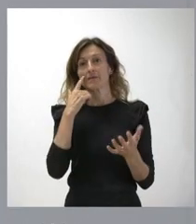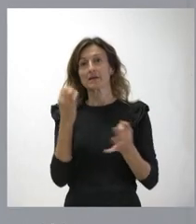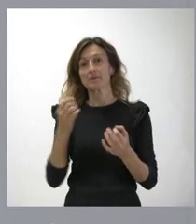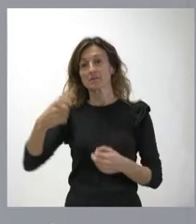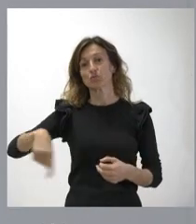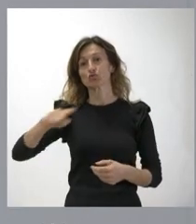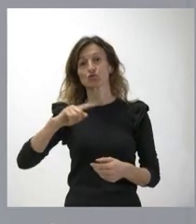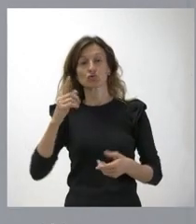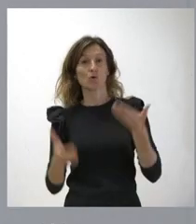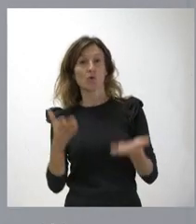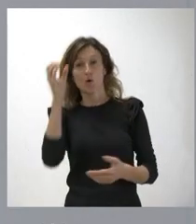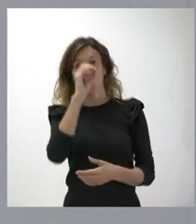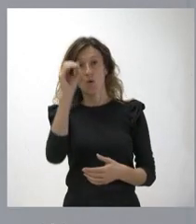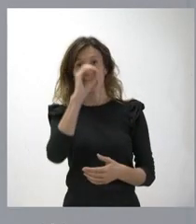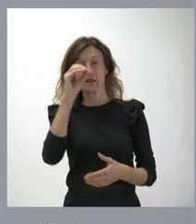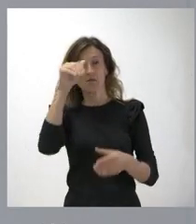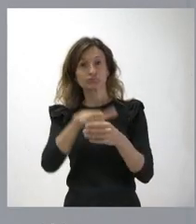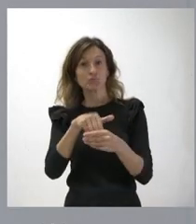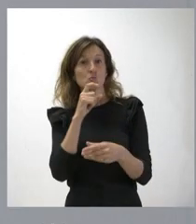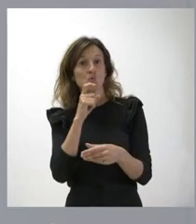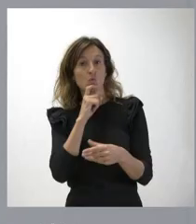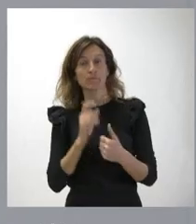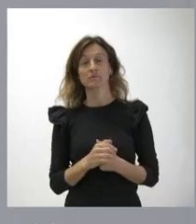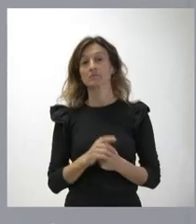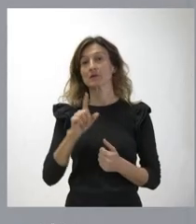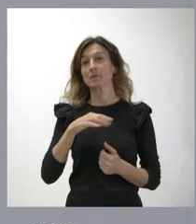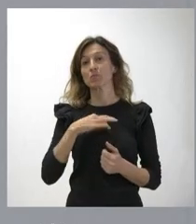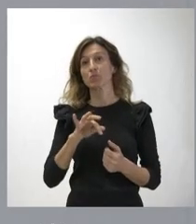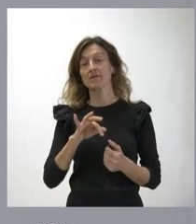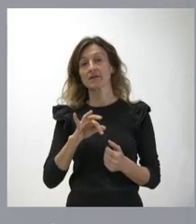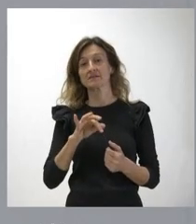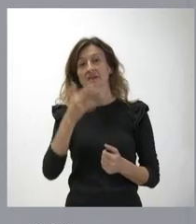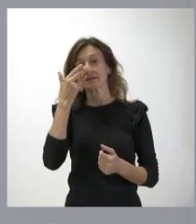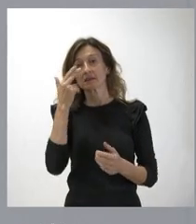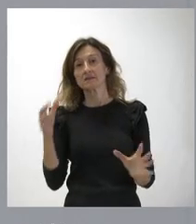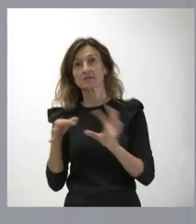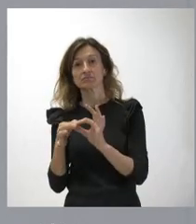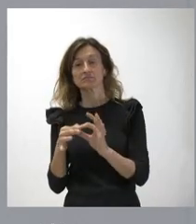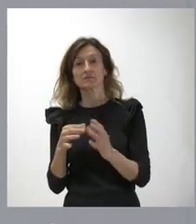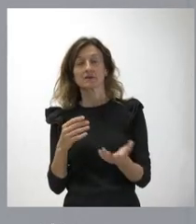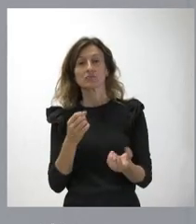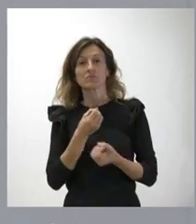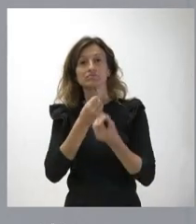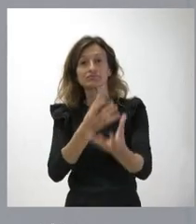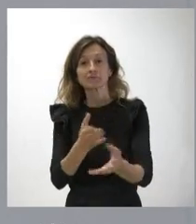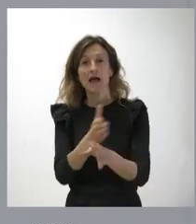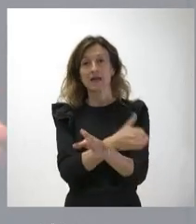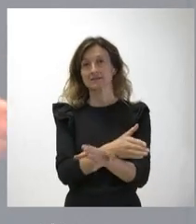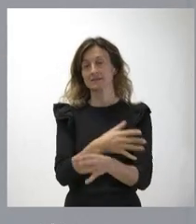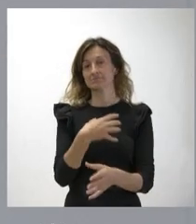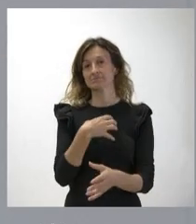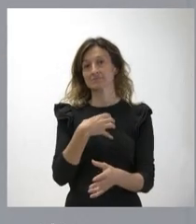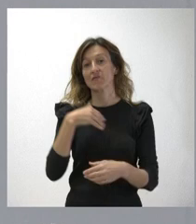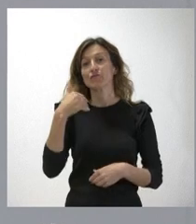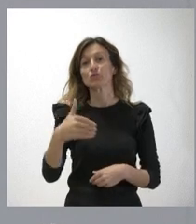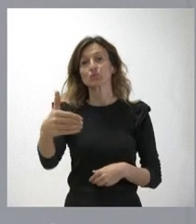quienes juzguen esas votaciones y cuáles son las posibles confluencias de intereses no queremos anticipar Cuáles van a ser las votaciones del